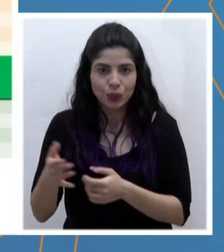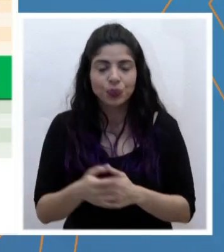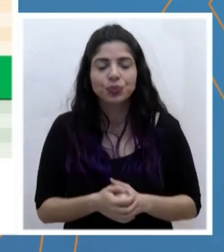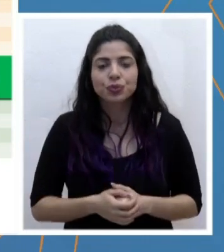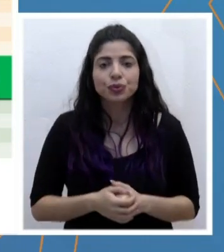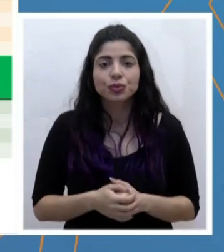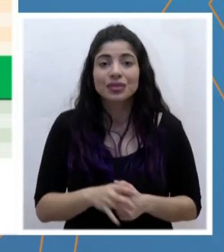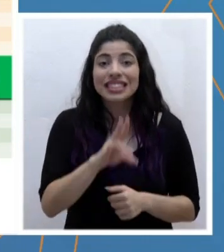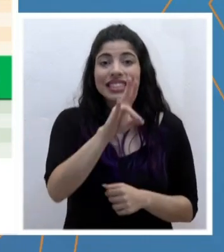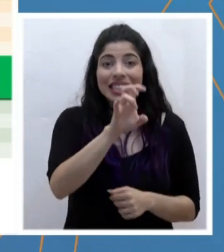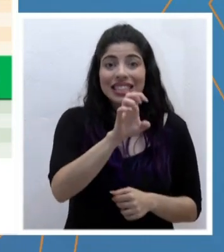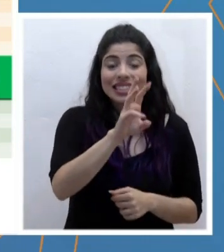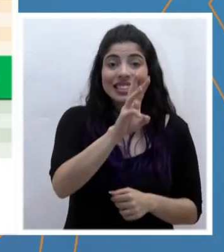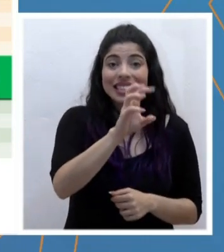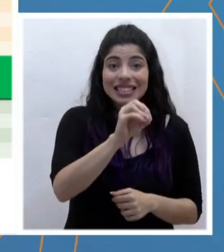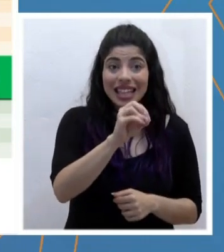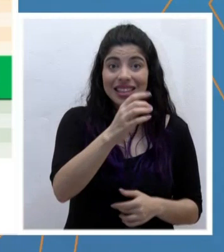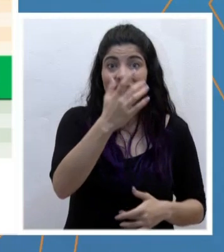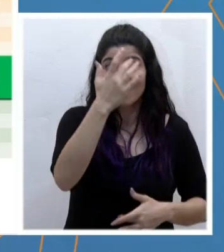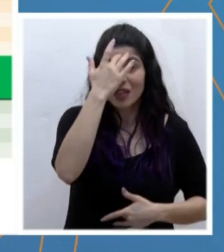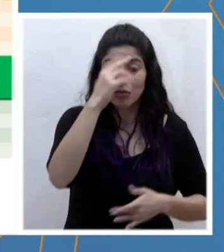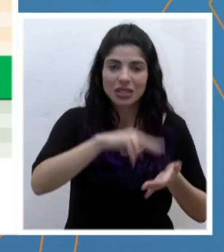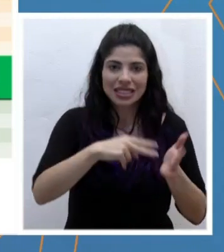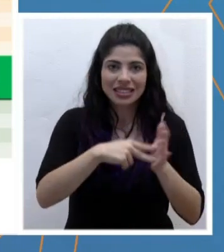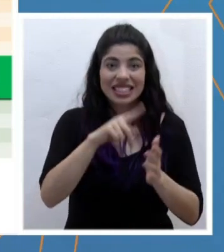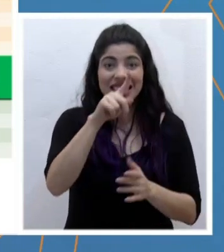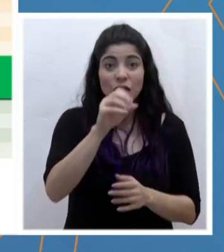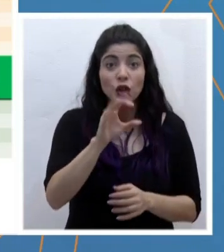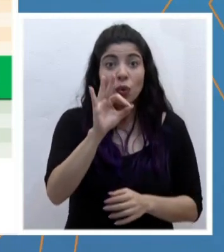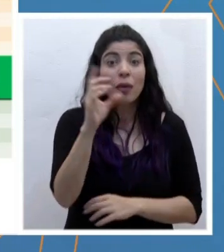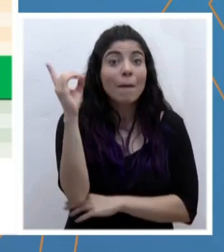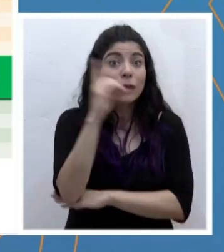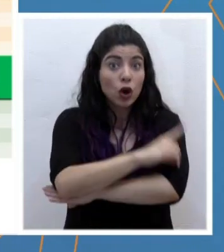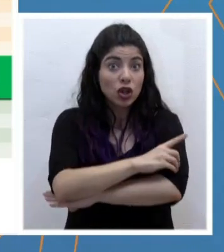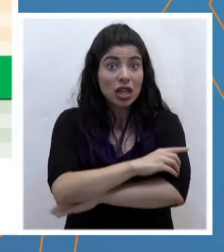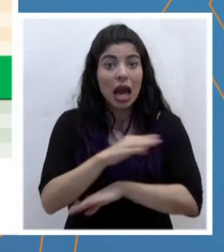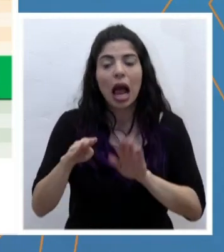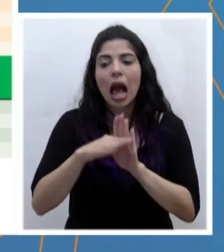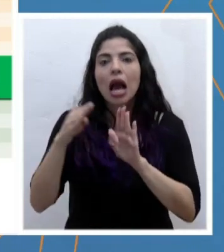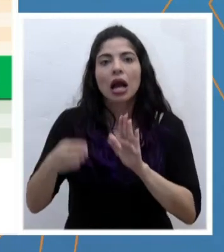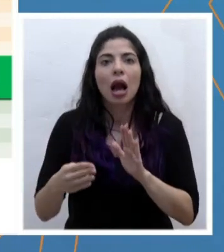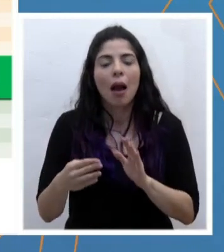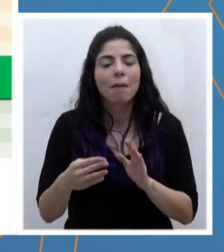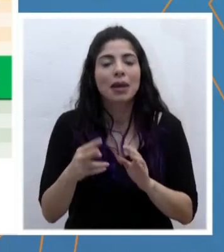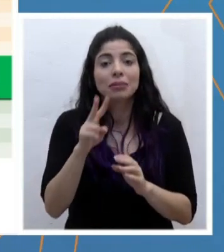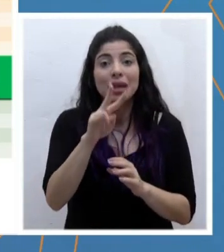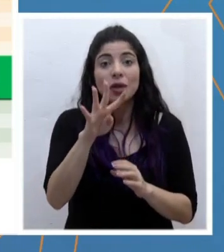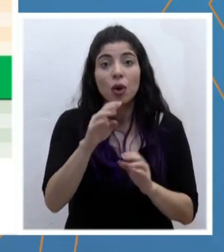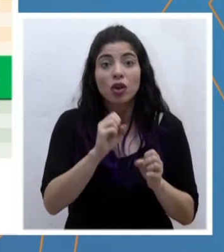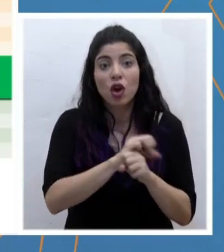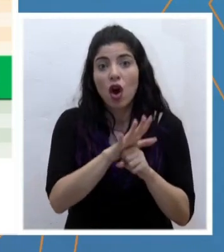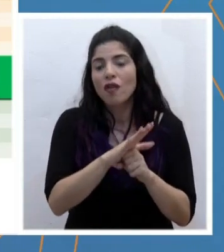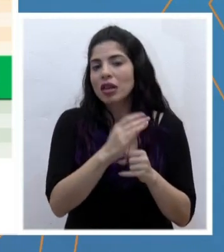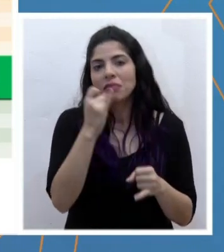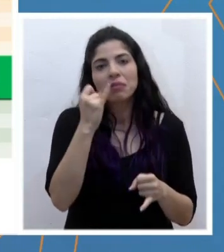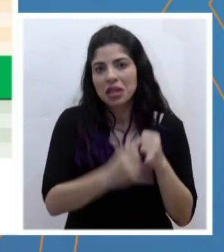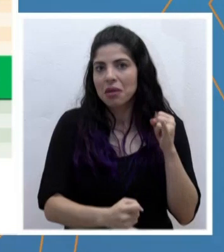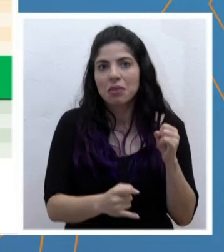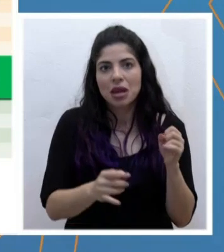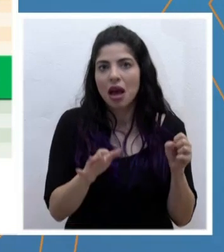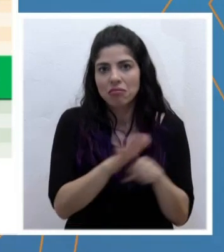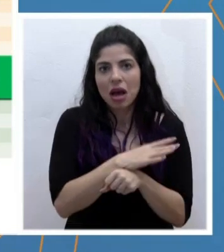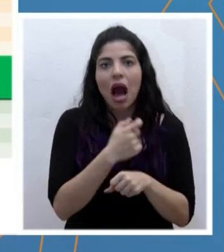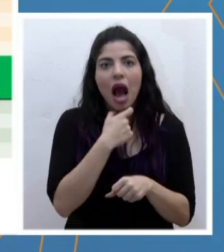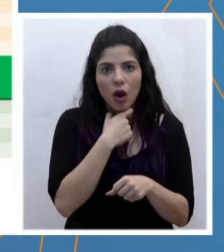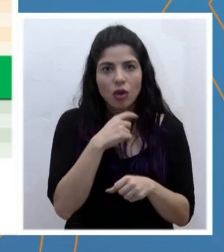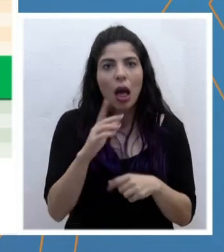Con 760 casos, es decir, 109 diarios, se agotan las camas, las 24 camas COVID. Actualmente ustedes pueden